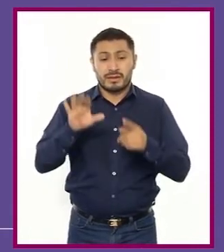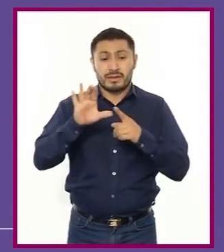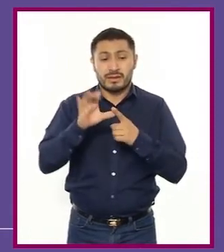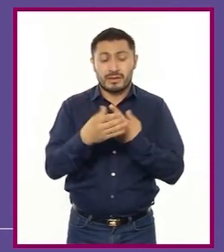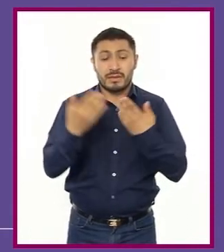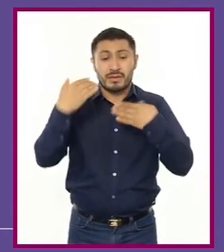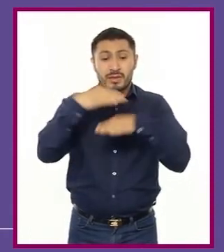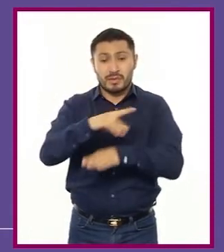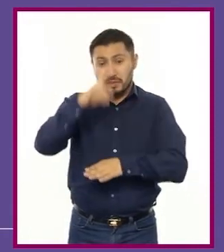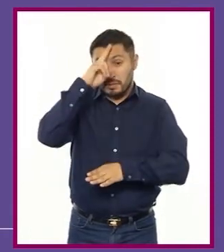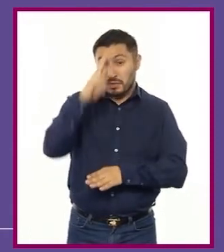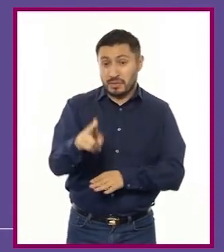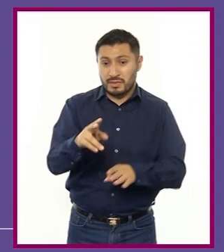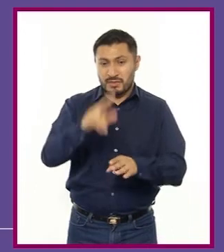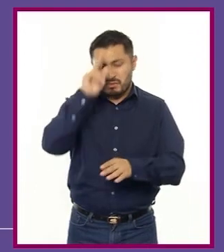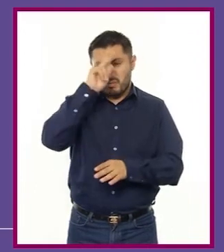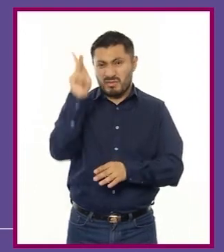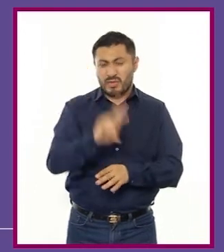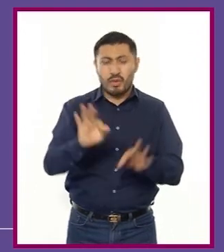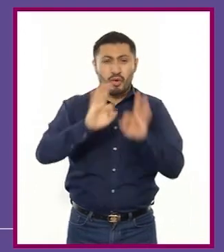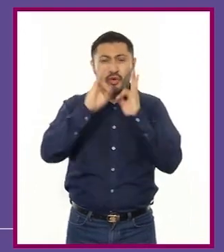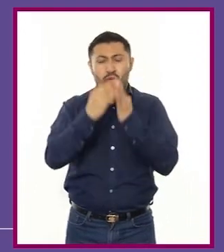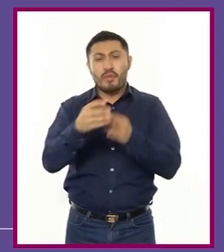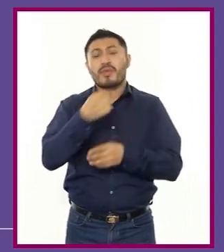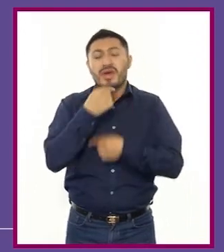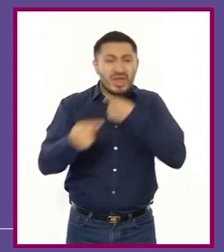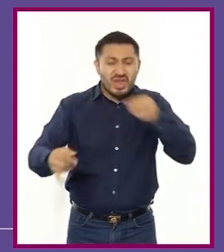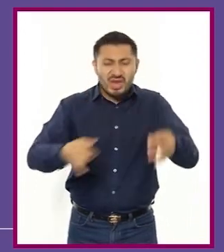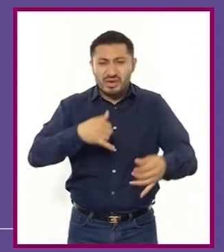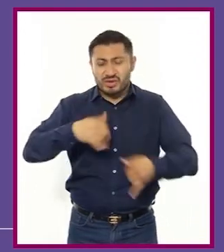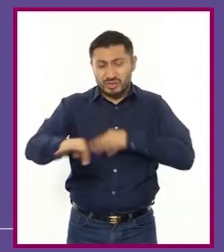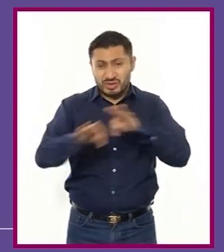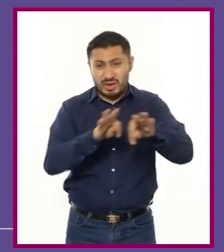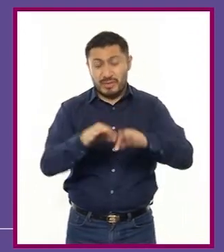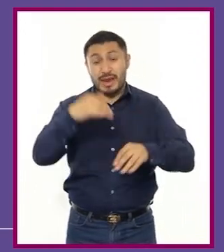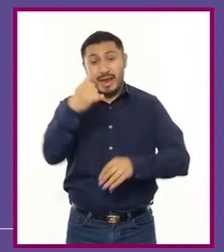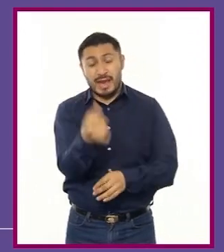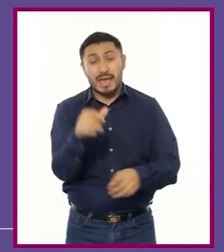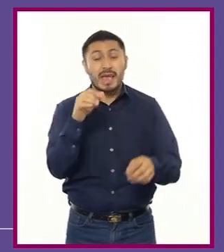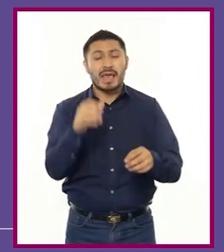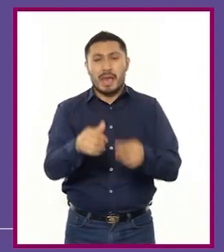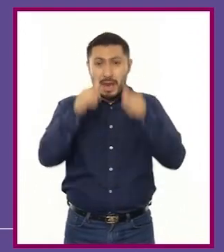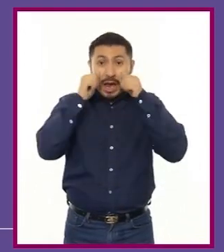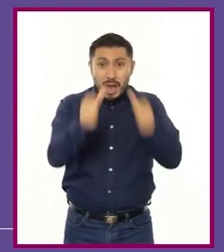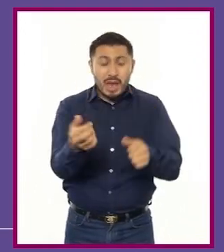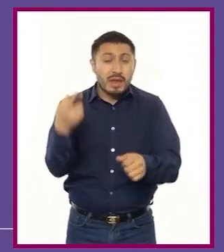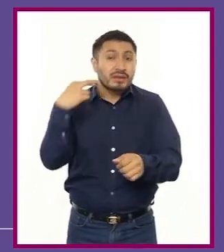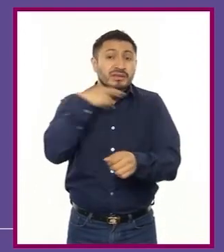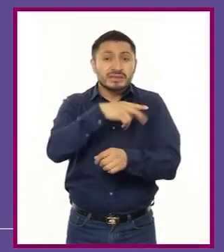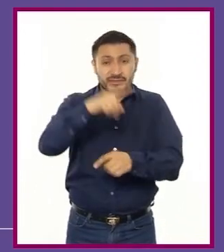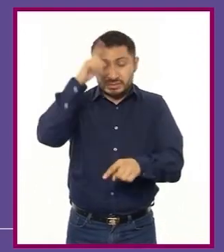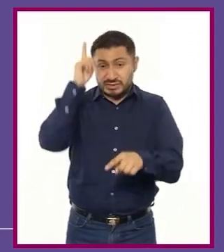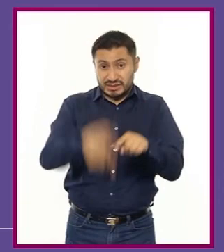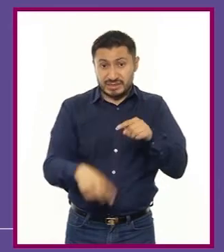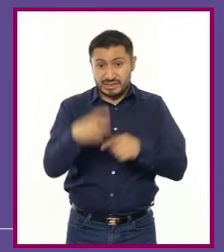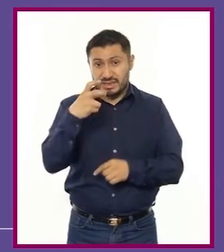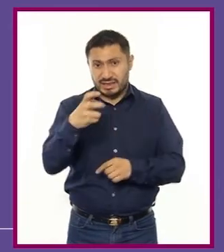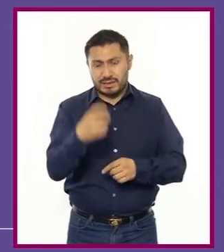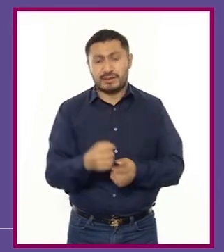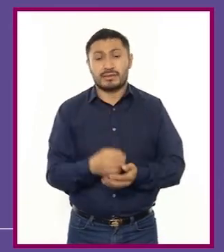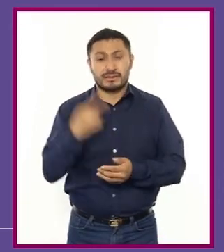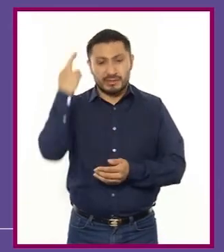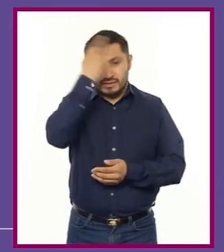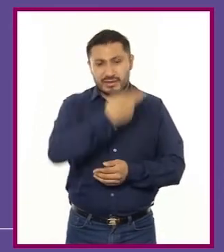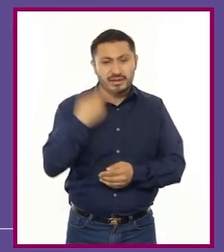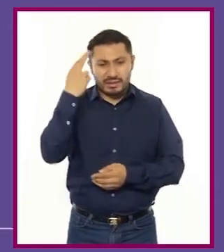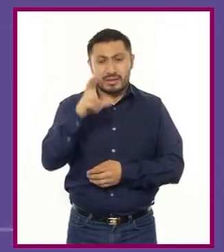de las peores formas de trabajo infantil y la acción inmediata para su eliminación. Ratificación 30